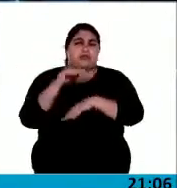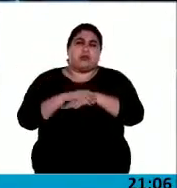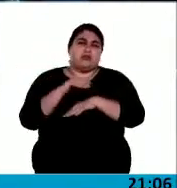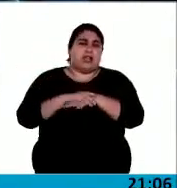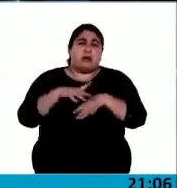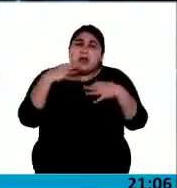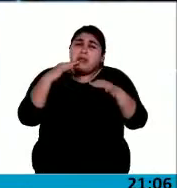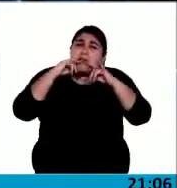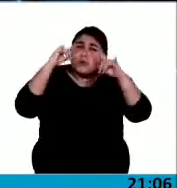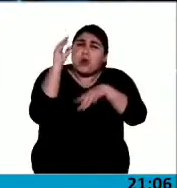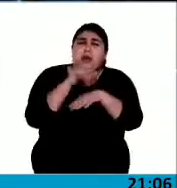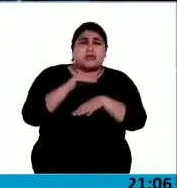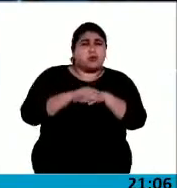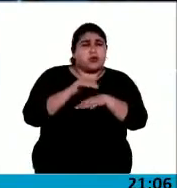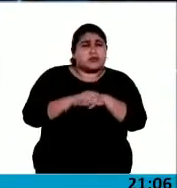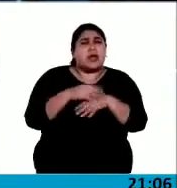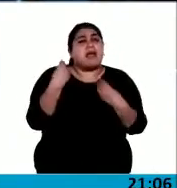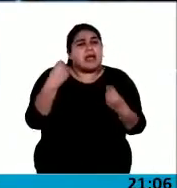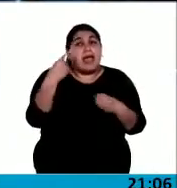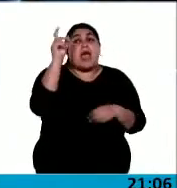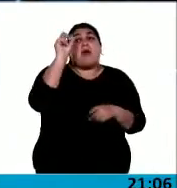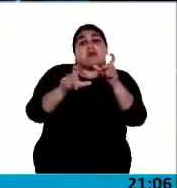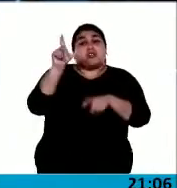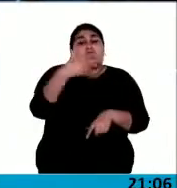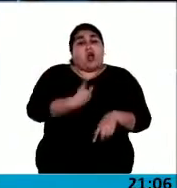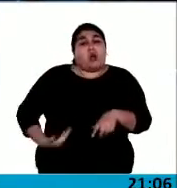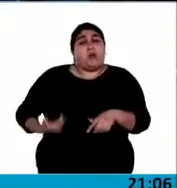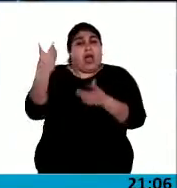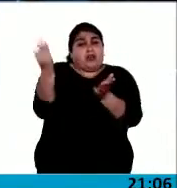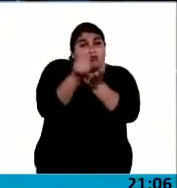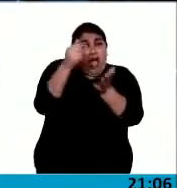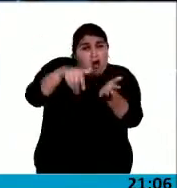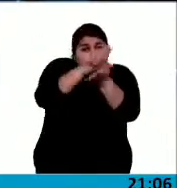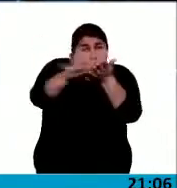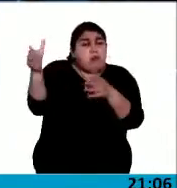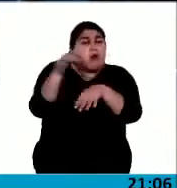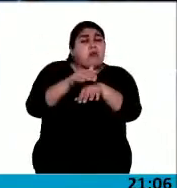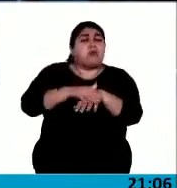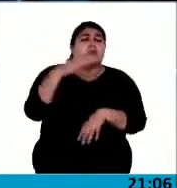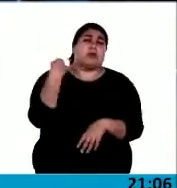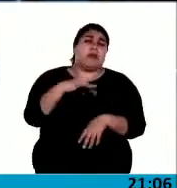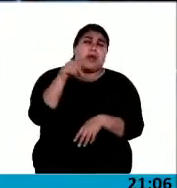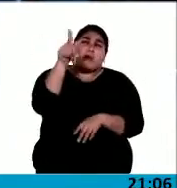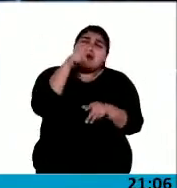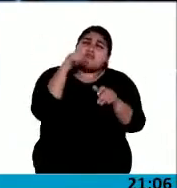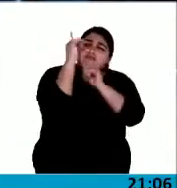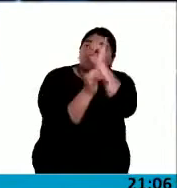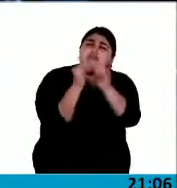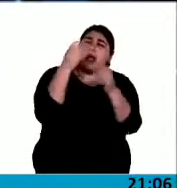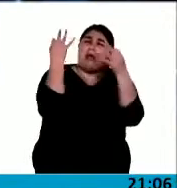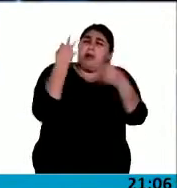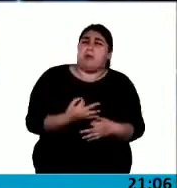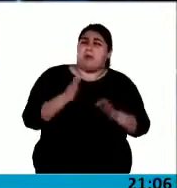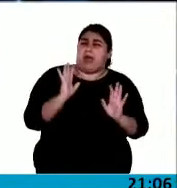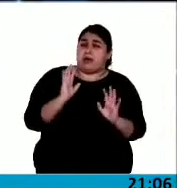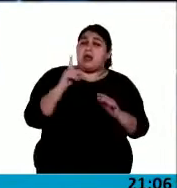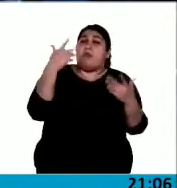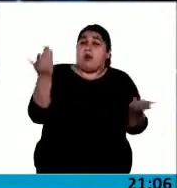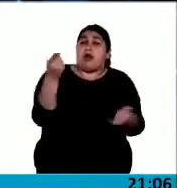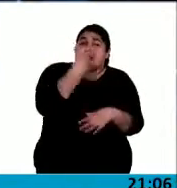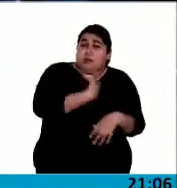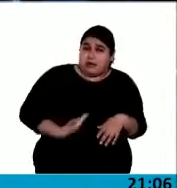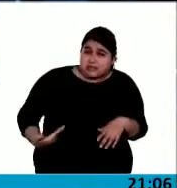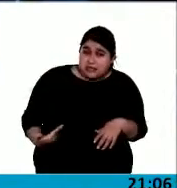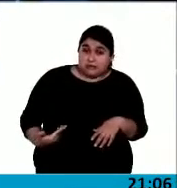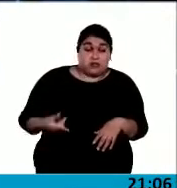que hacerse cargo que están gobernando la provincia de Buenos Aires y tienen que empezar a dar las respuestas. Por eso, señor presidente, si